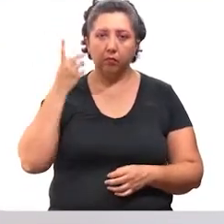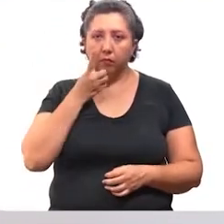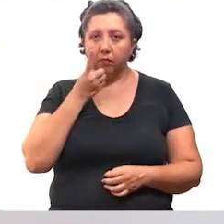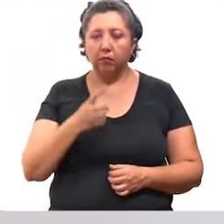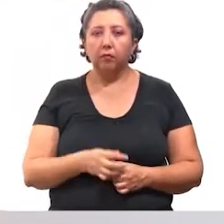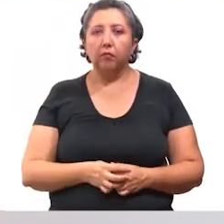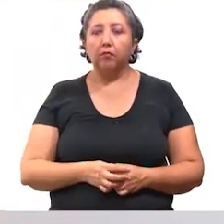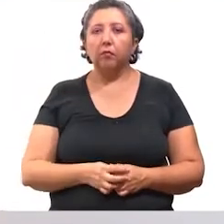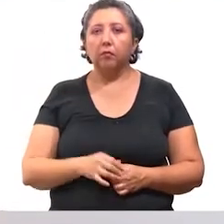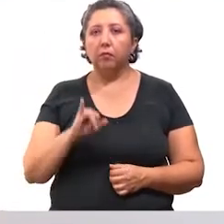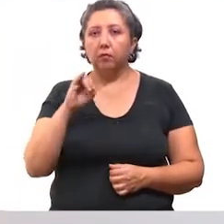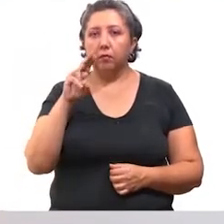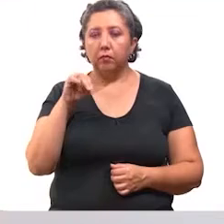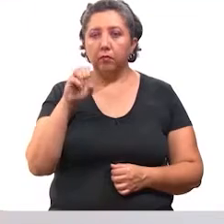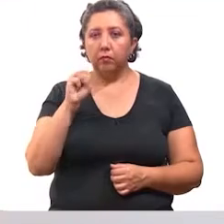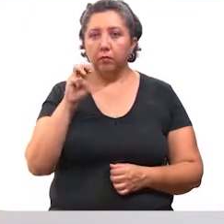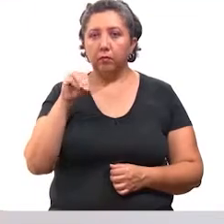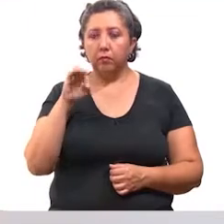se encuentra